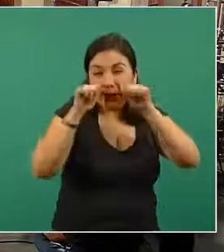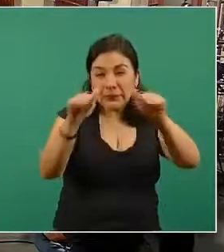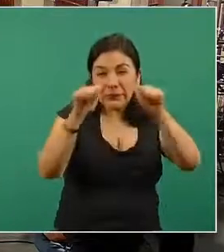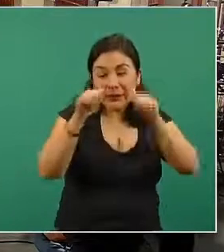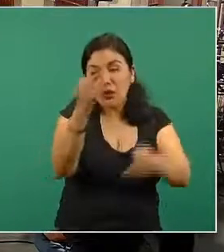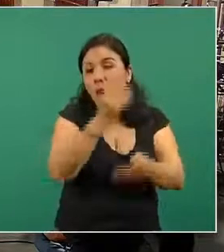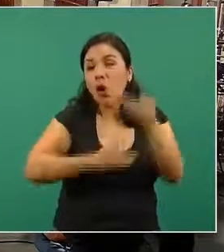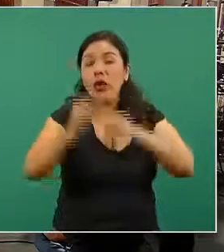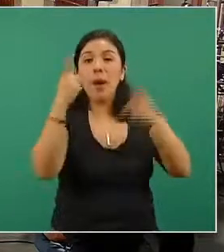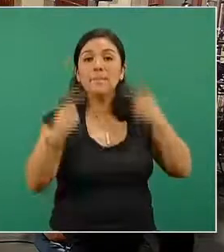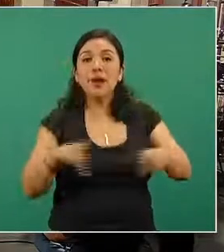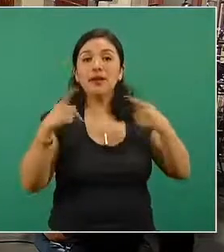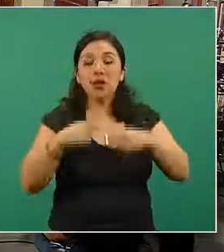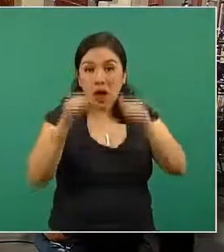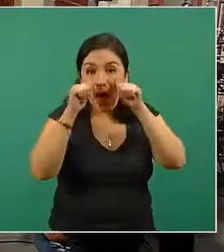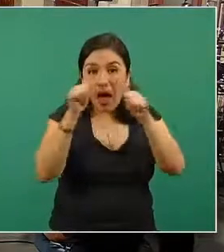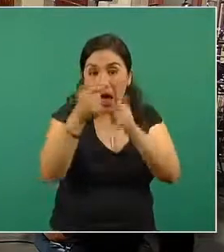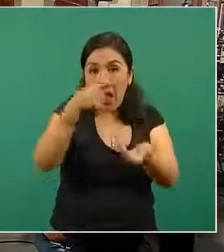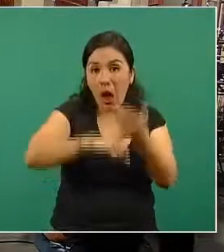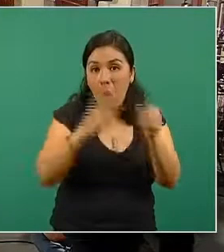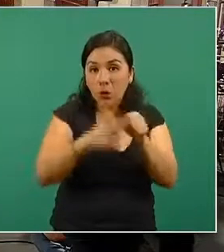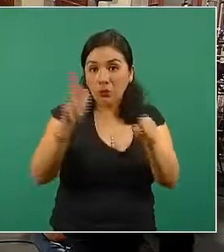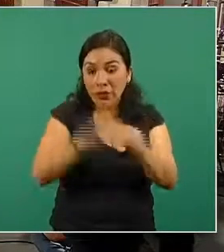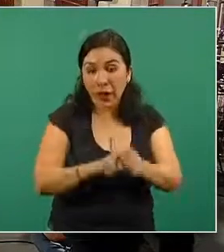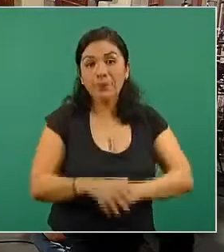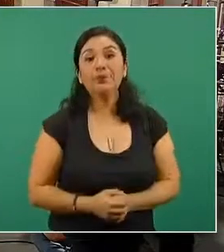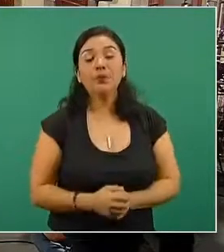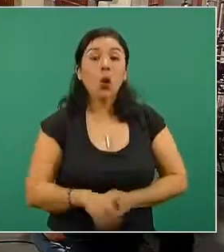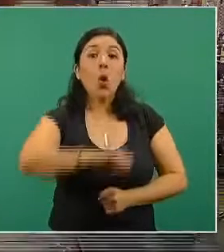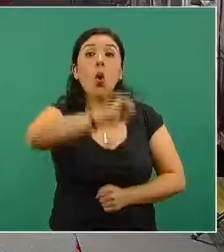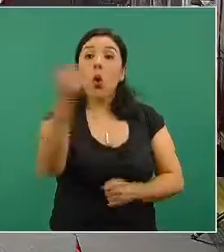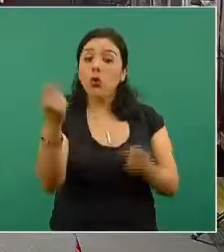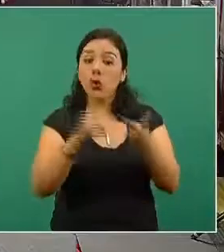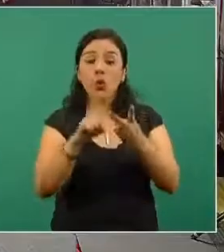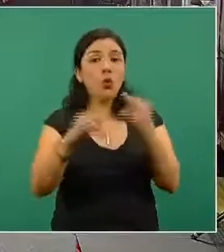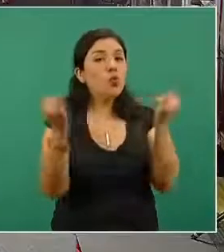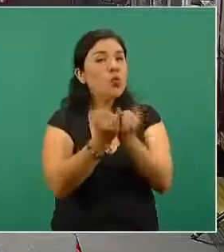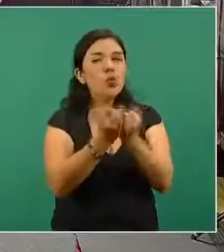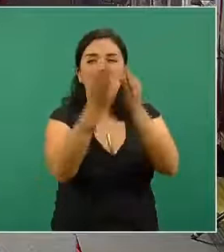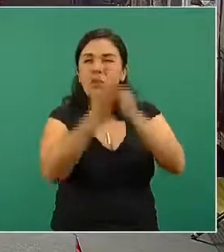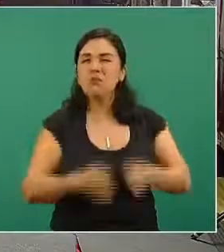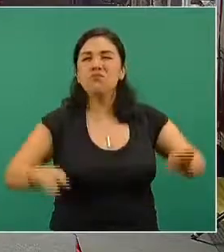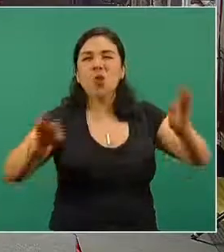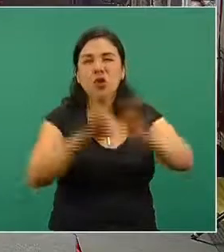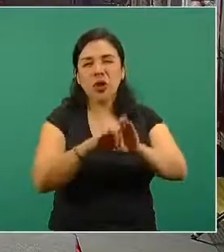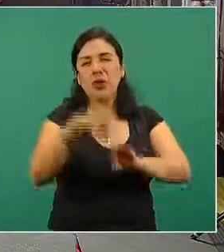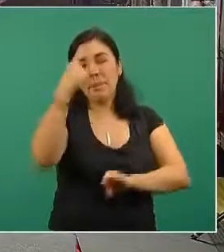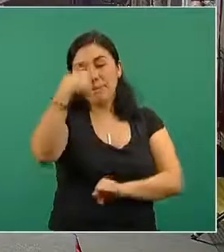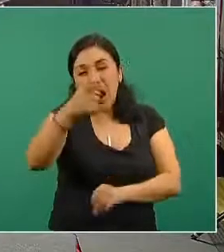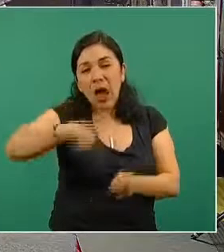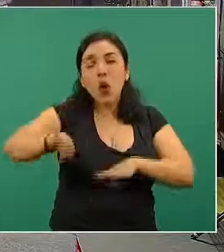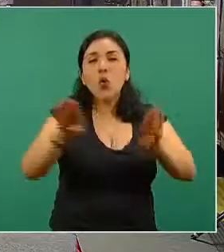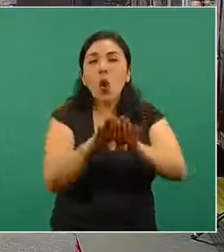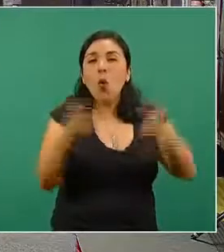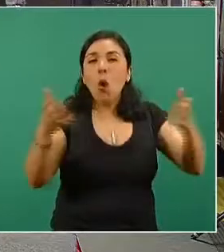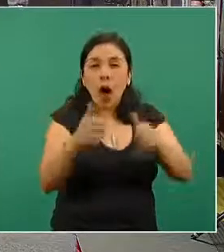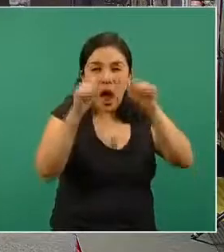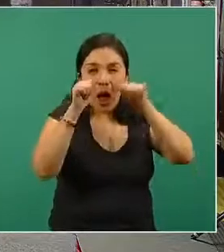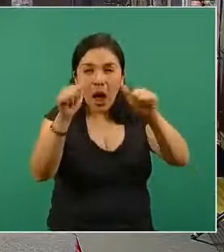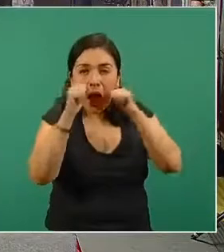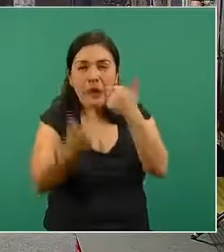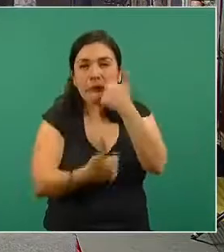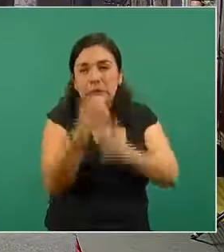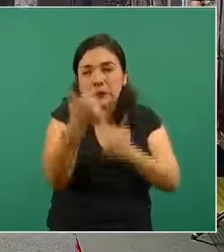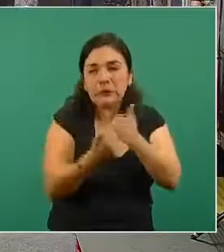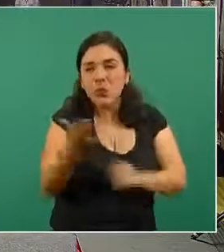para todas las personas. Pero también hubo un gran componente importante del abordaje epidemiológico, de la